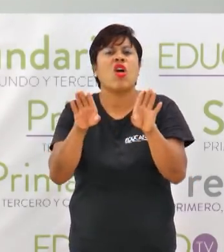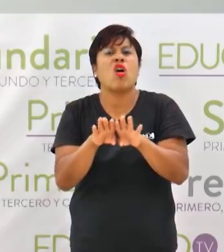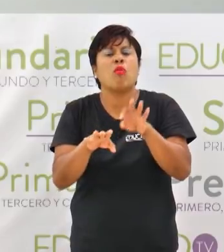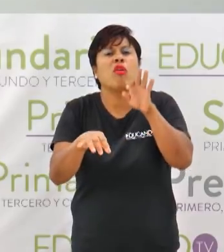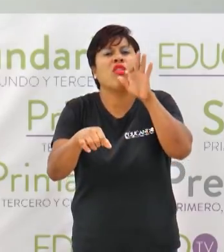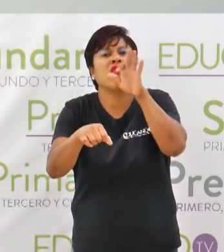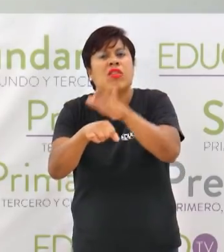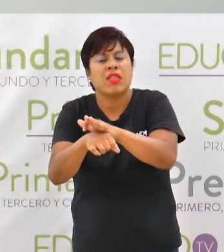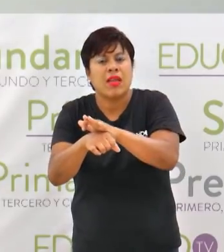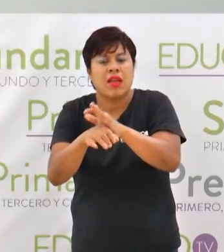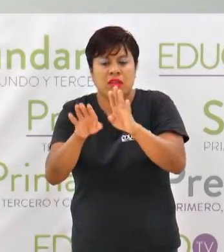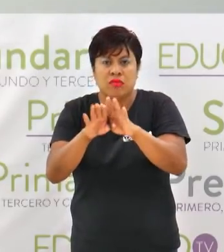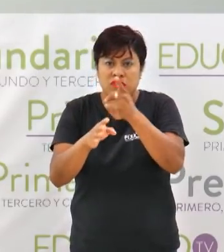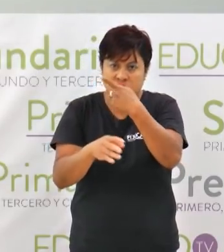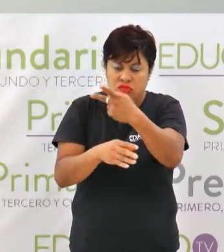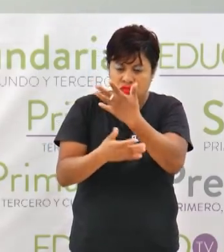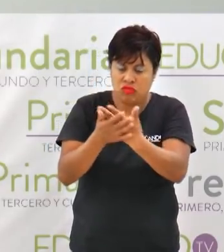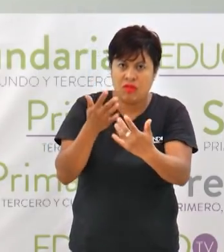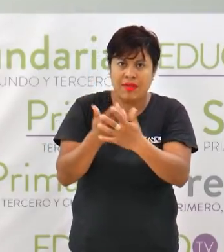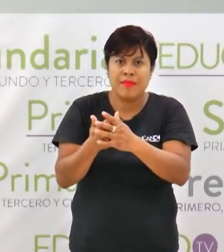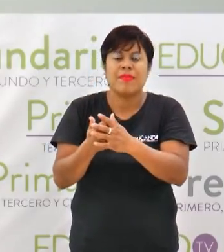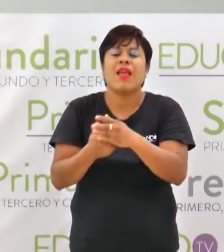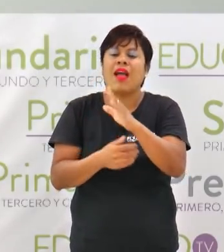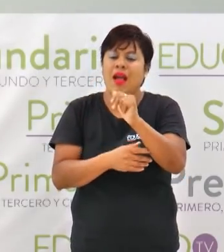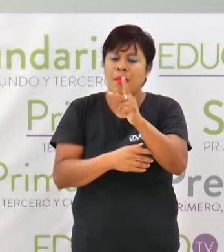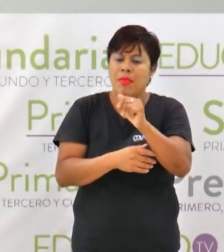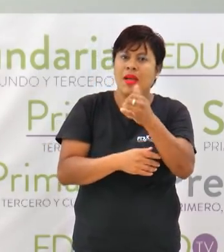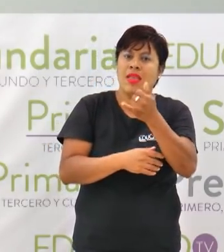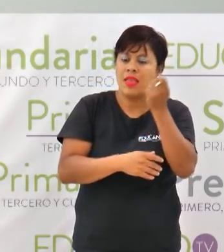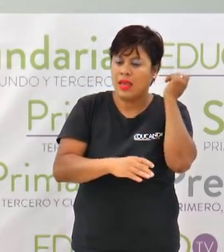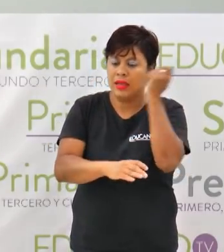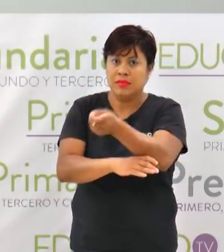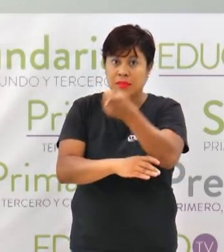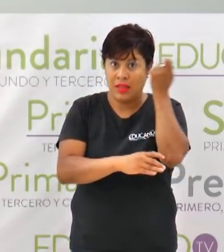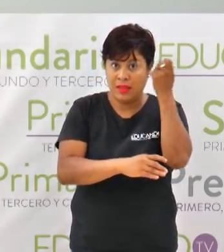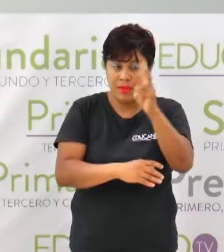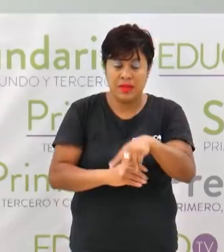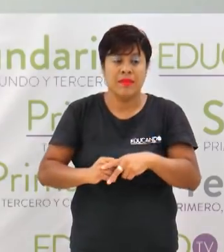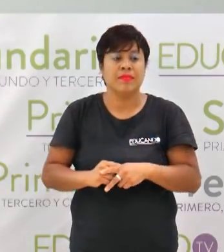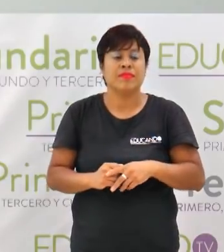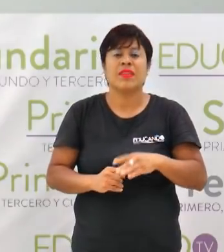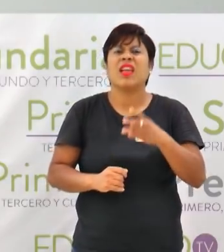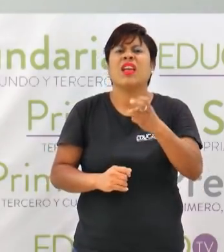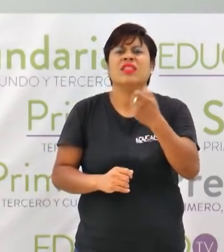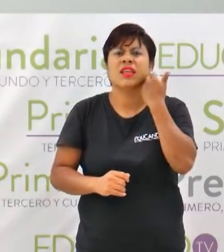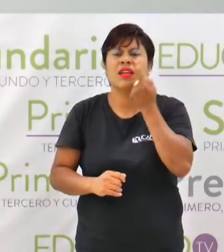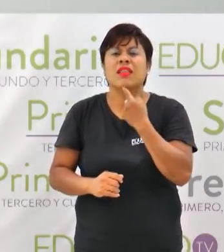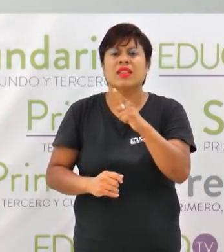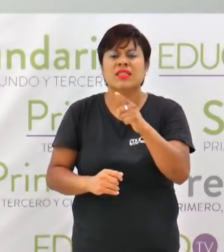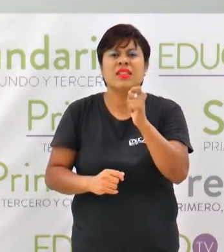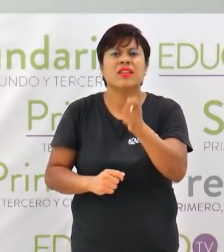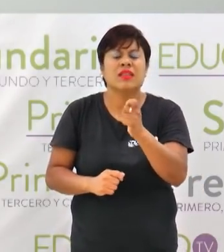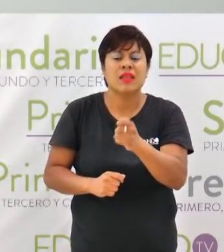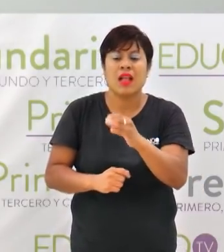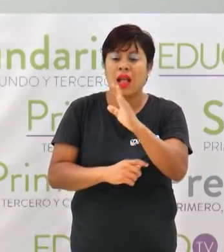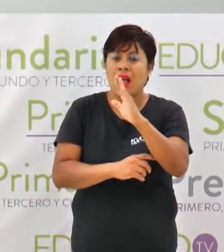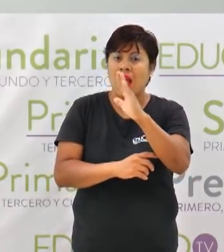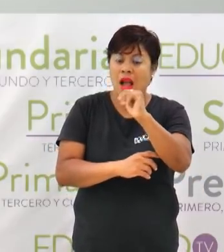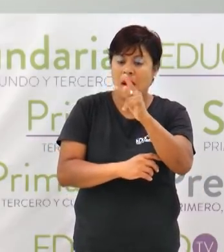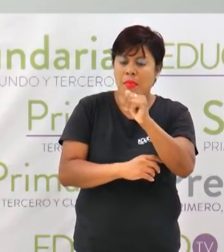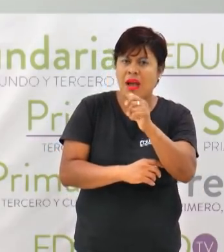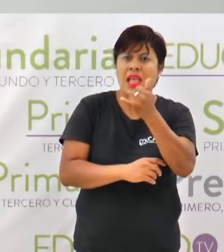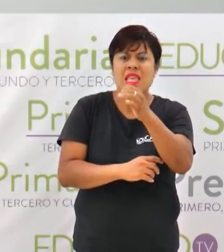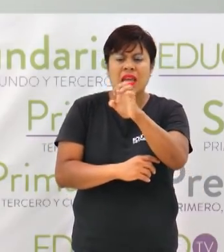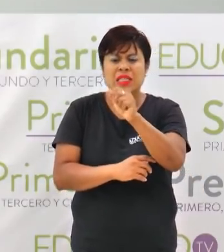defendía? ¿Cómo defendía su obra? A capa y espada, ¿verdad? ¿Qué quiere decir? ¿Qué querrá decir a capa